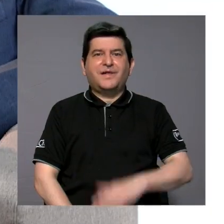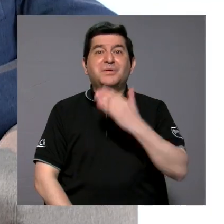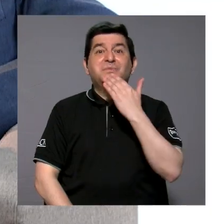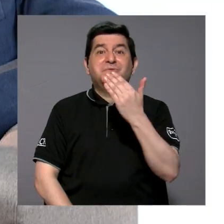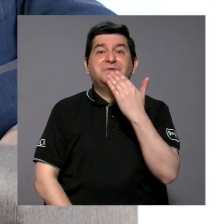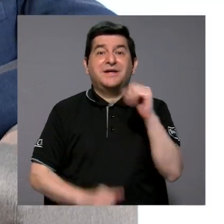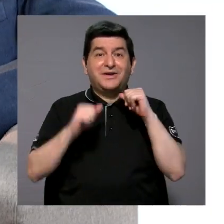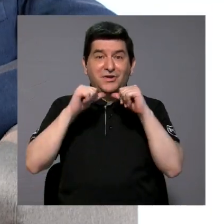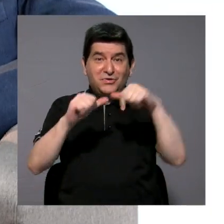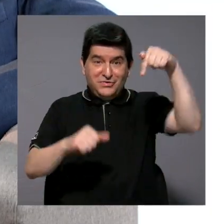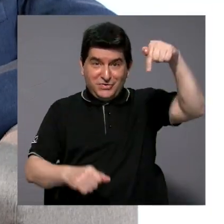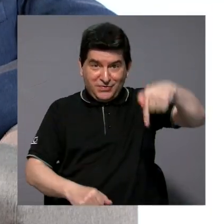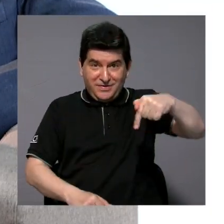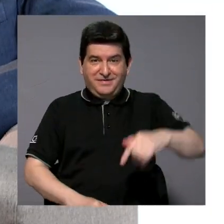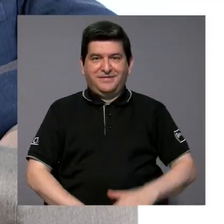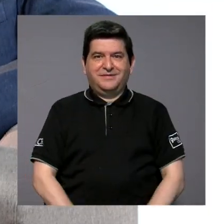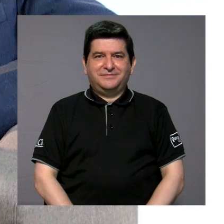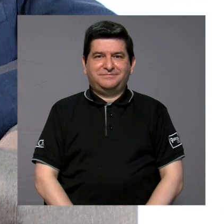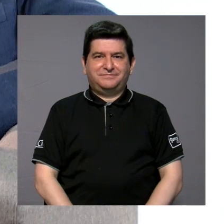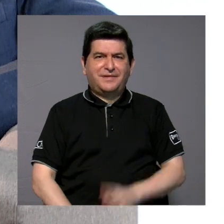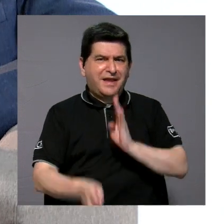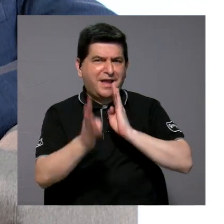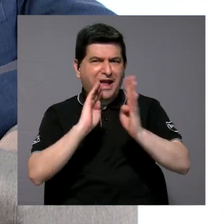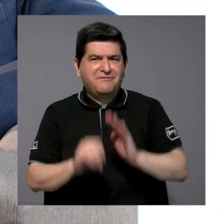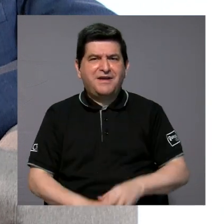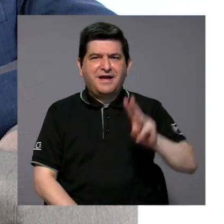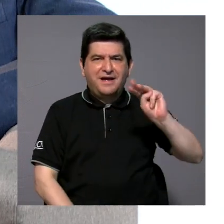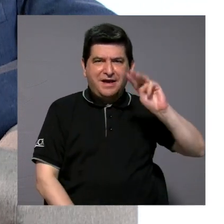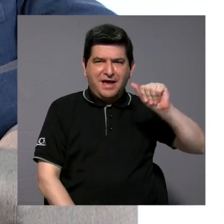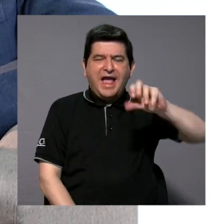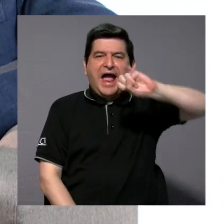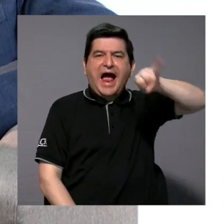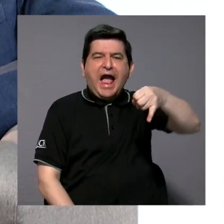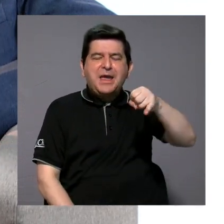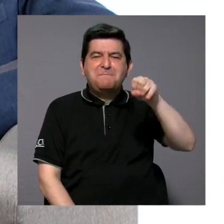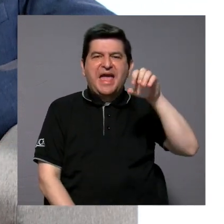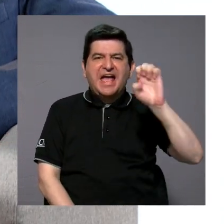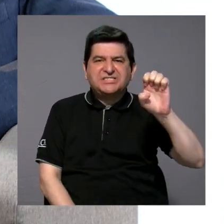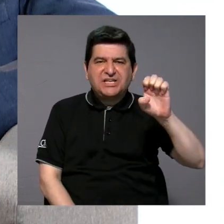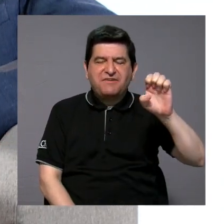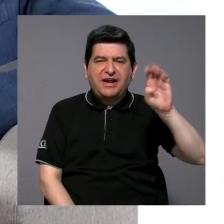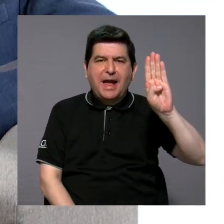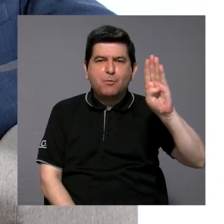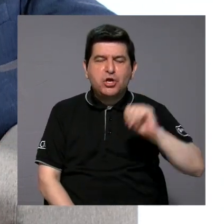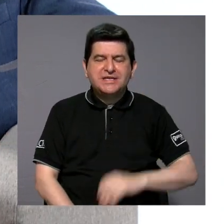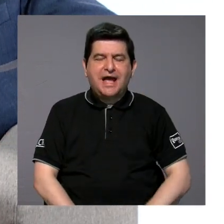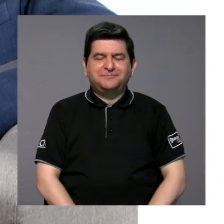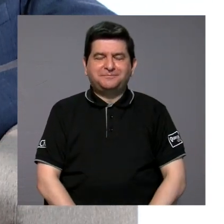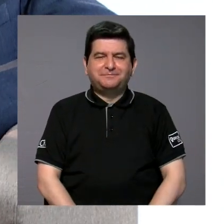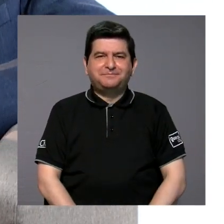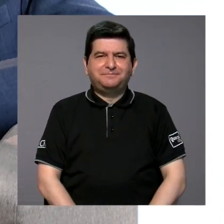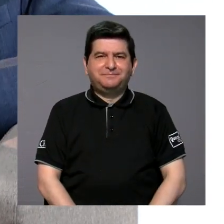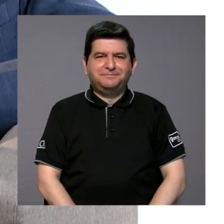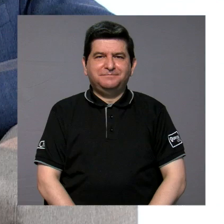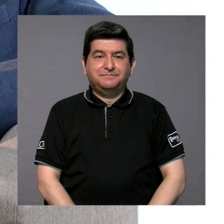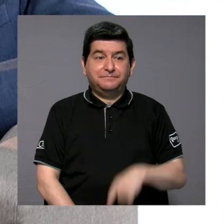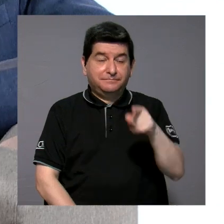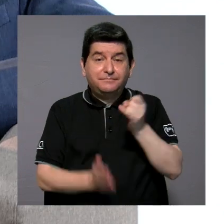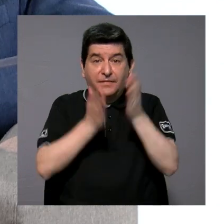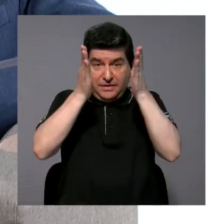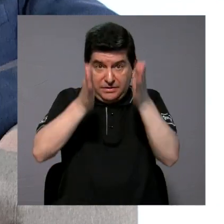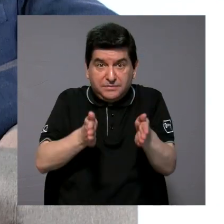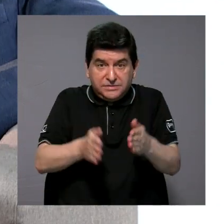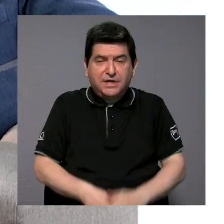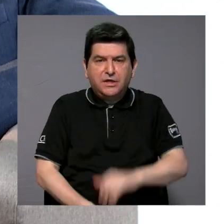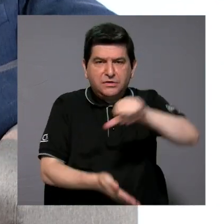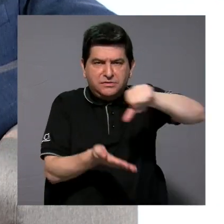Gracias por continuar con nosotros. Estamos hablando con el máster Jaime Echeverría Bonilla, quien es